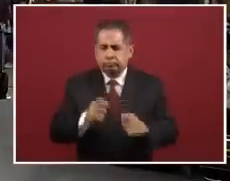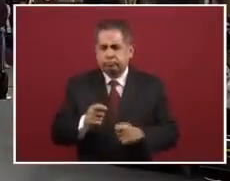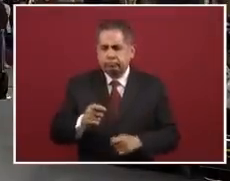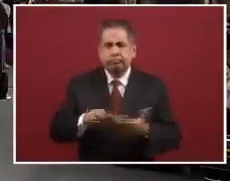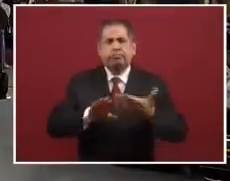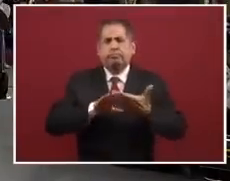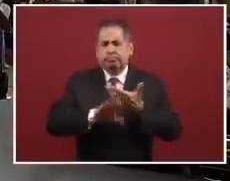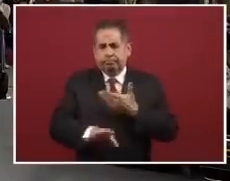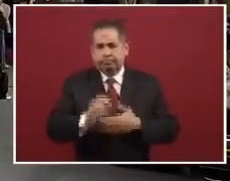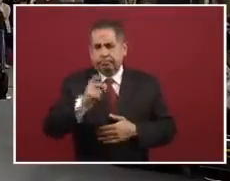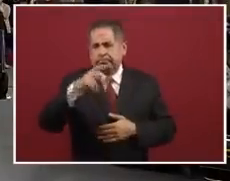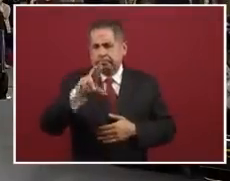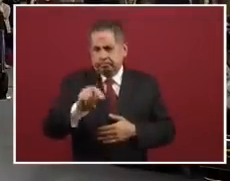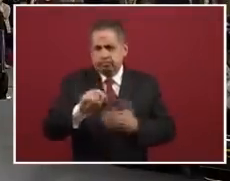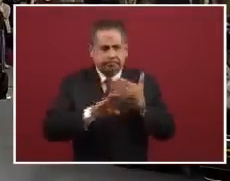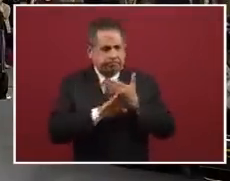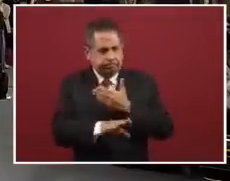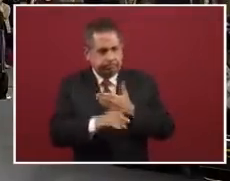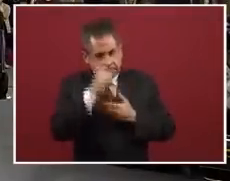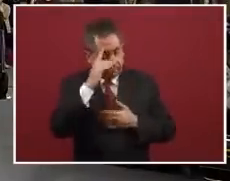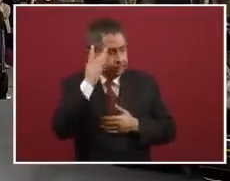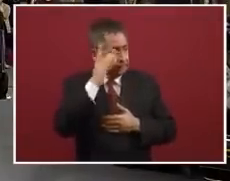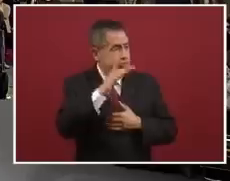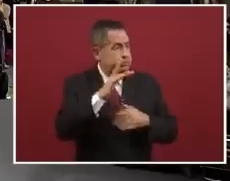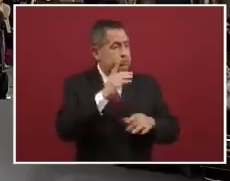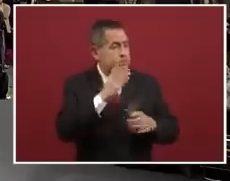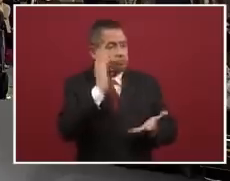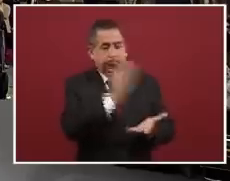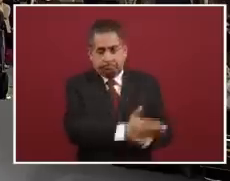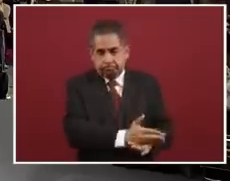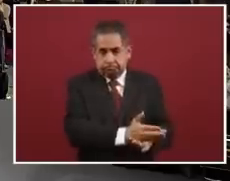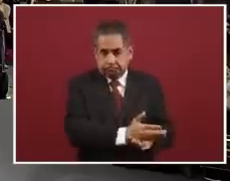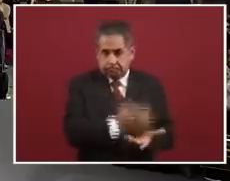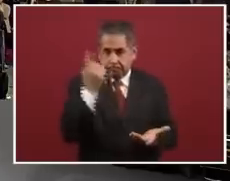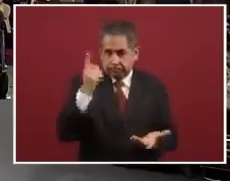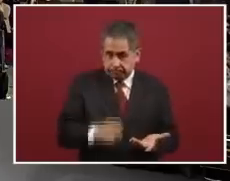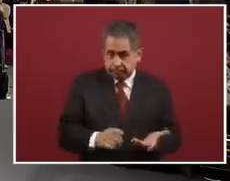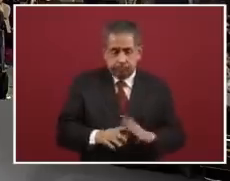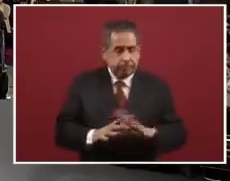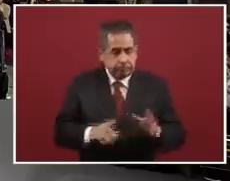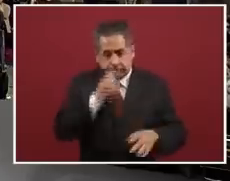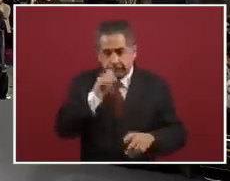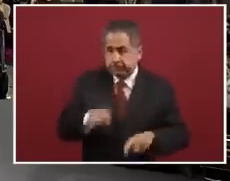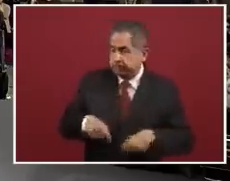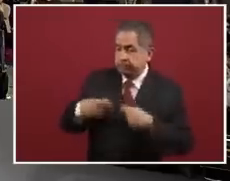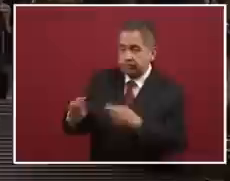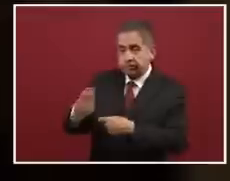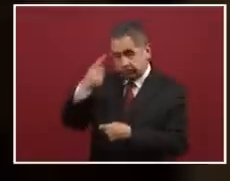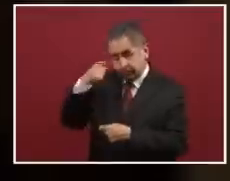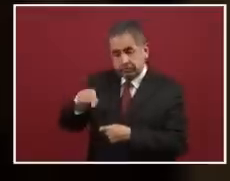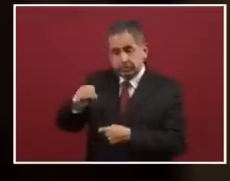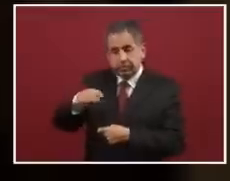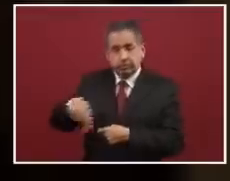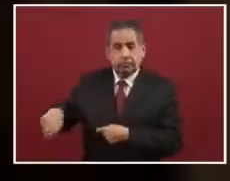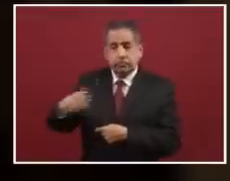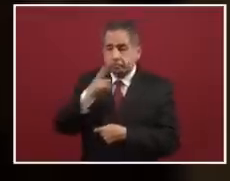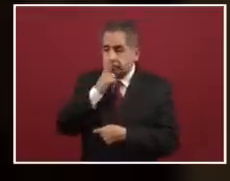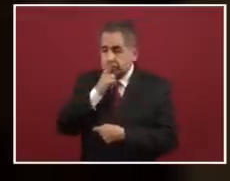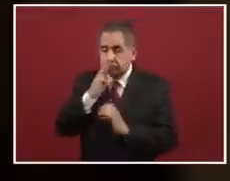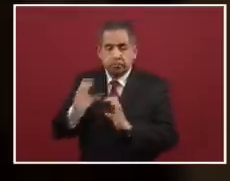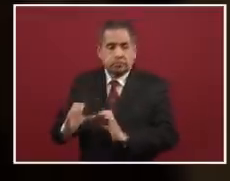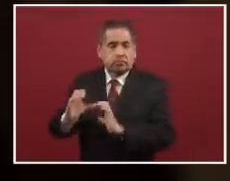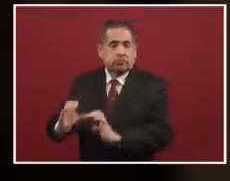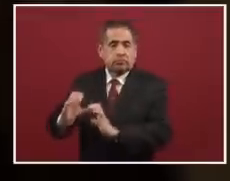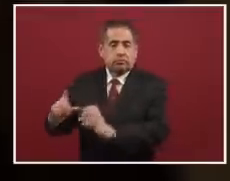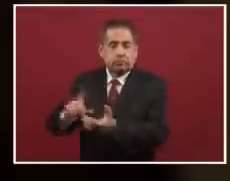se suspendan las actividades del aeropuerto de Santa Lucía y a su vez también otorgaron amparos para que se mantengan las obras que ya